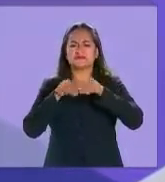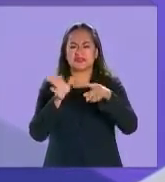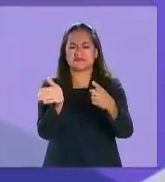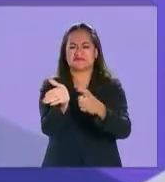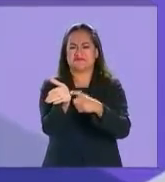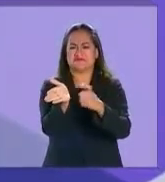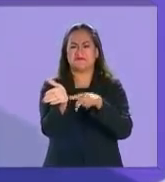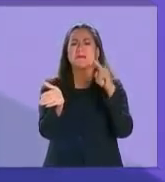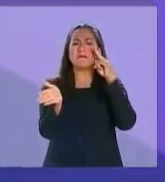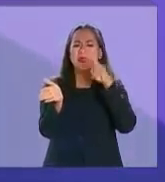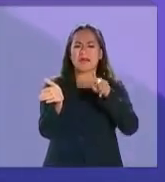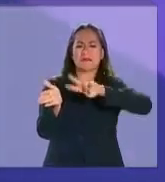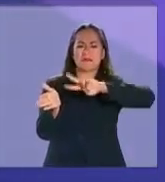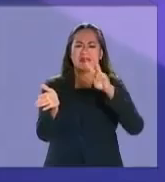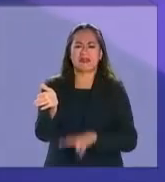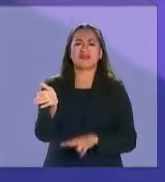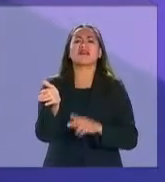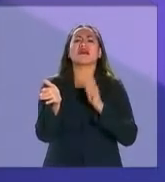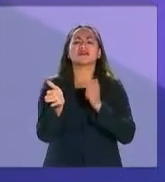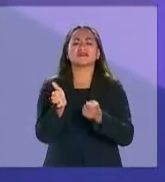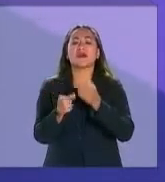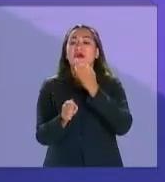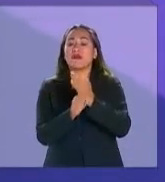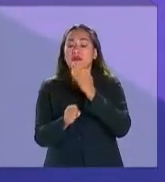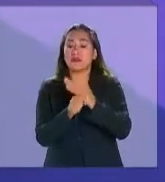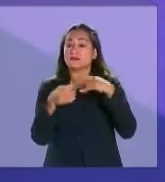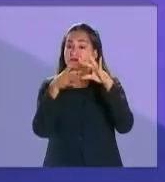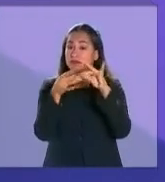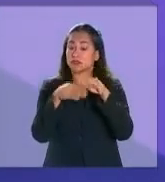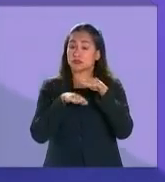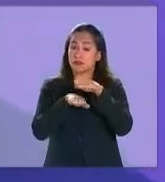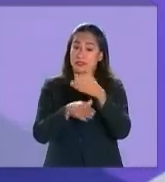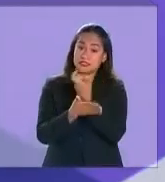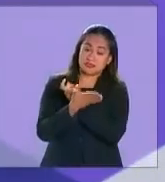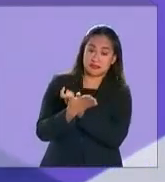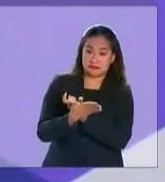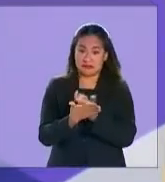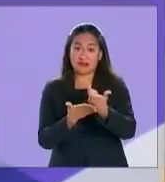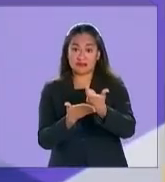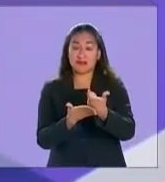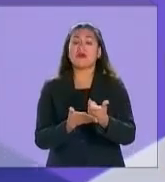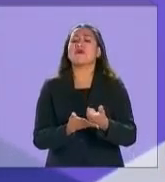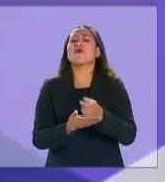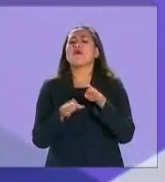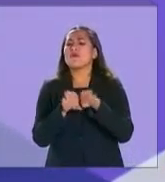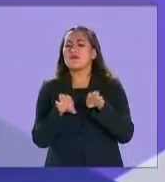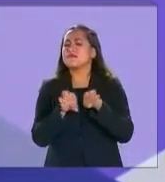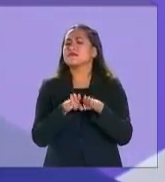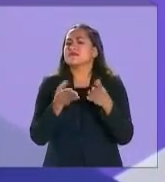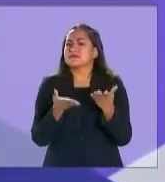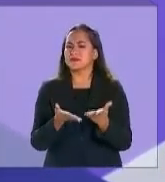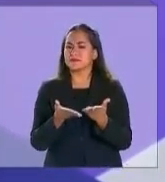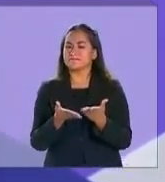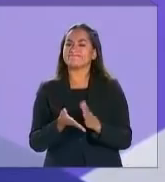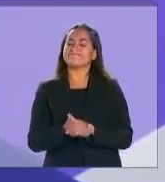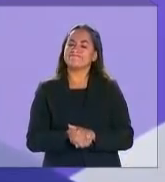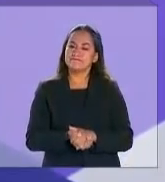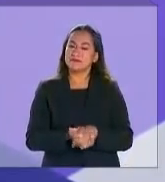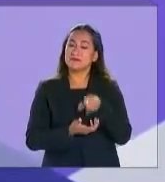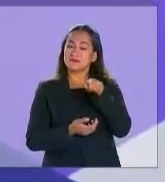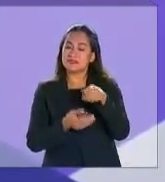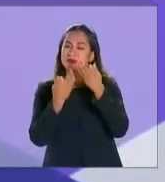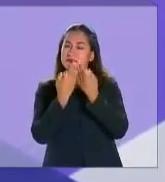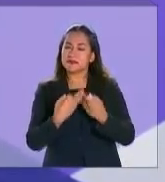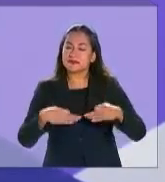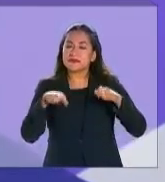aprovecho también para decir acerca del salario de que es mucho el deterioro para tener una idea